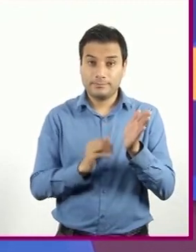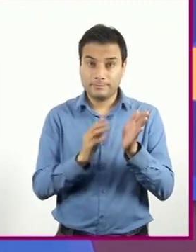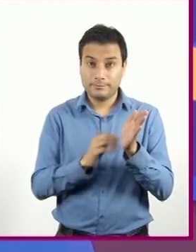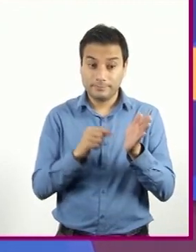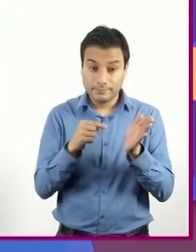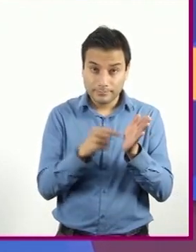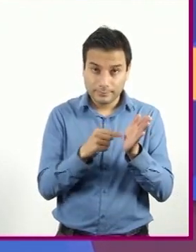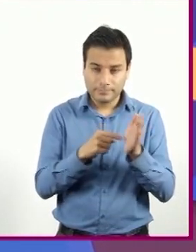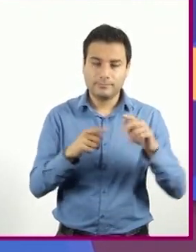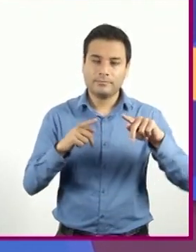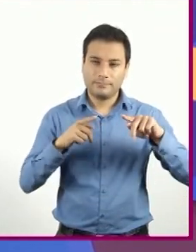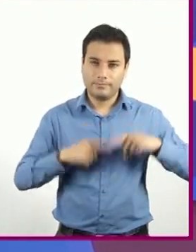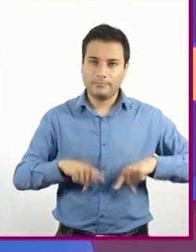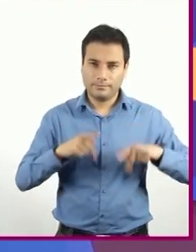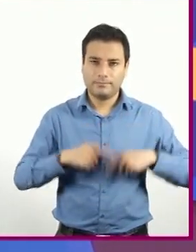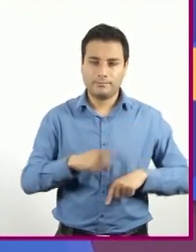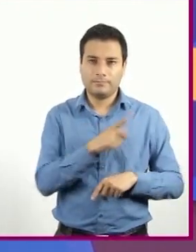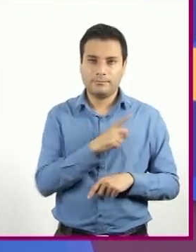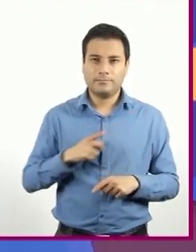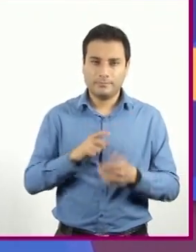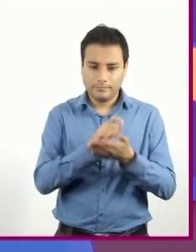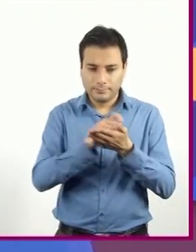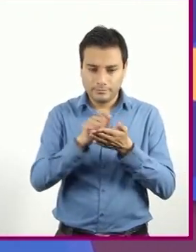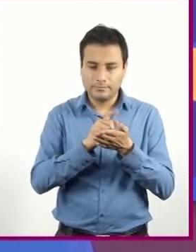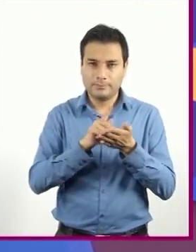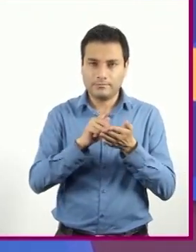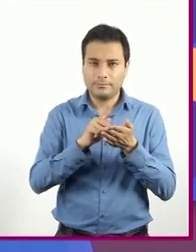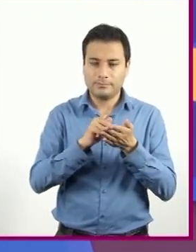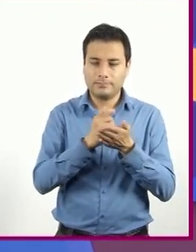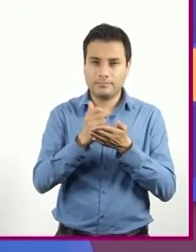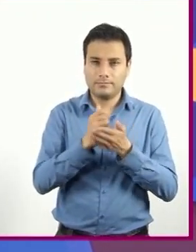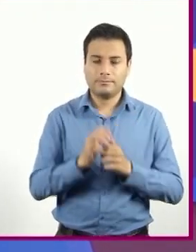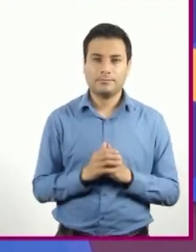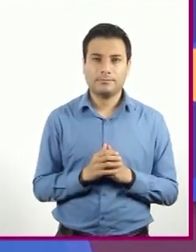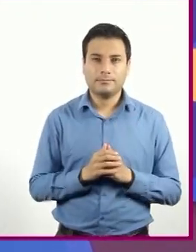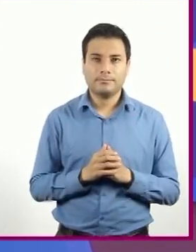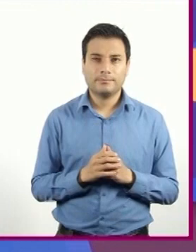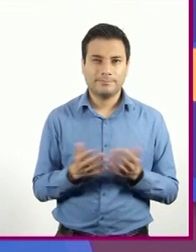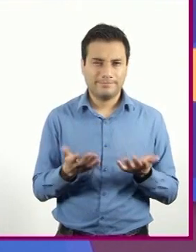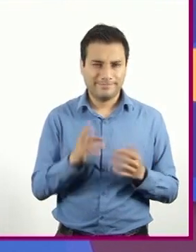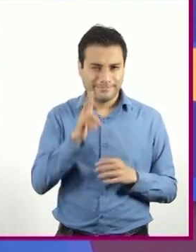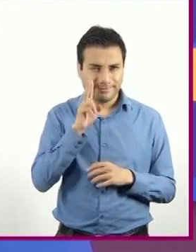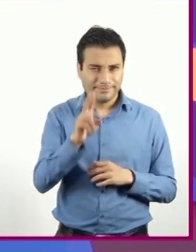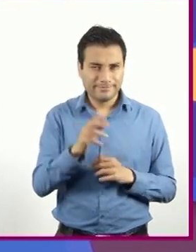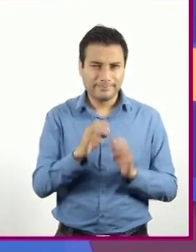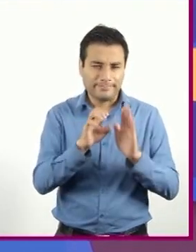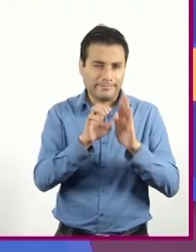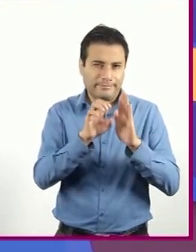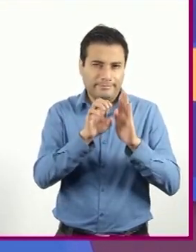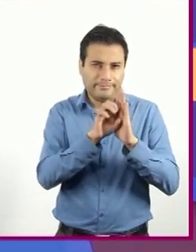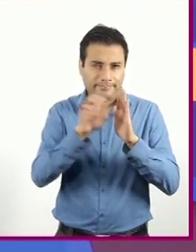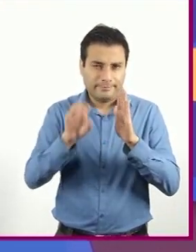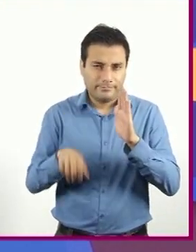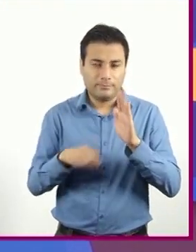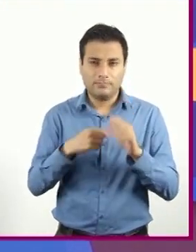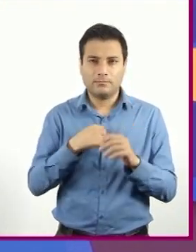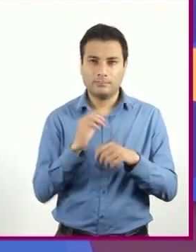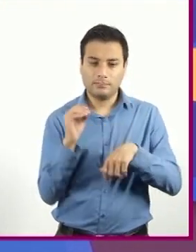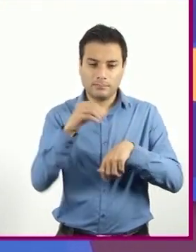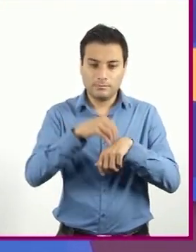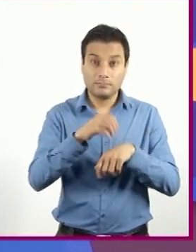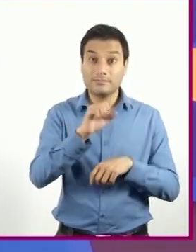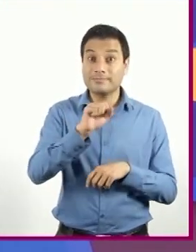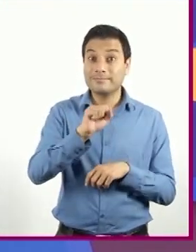ser llenado obligatoriamente con tinta azul. Cabe señalar que incluso si se pone C al